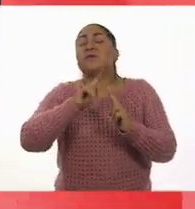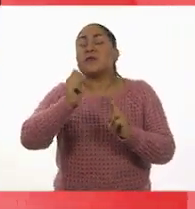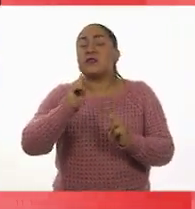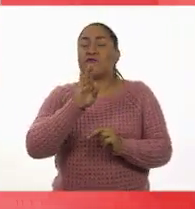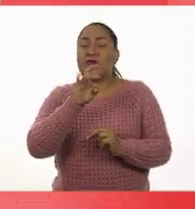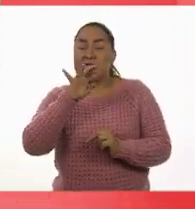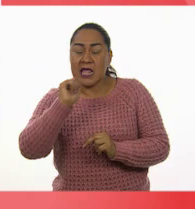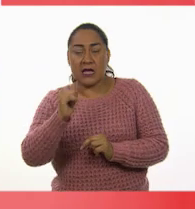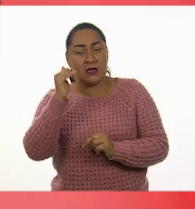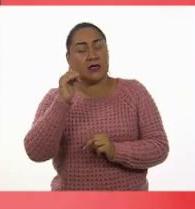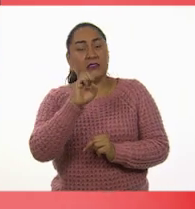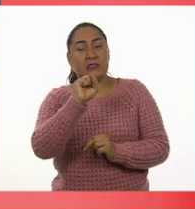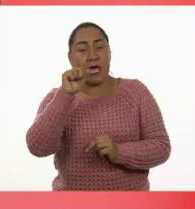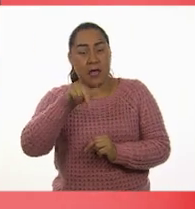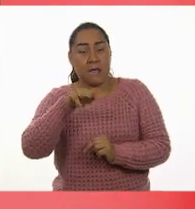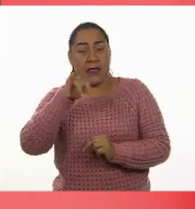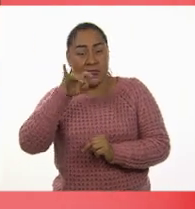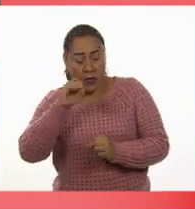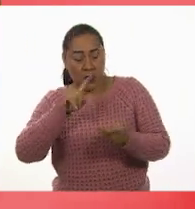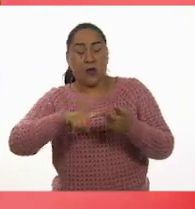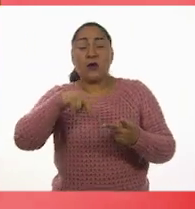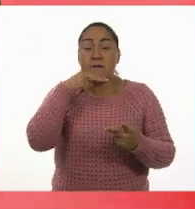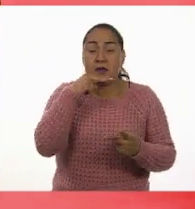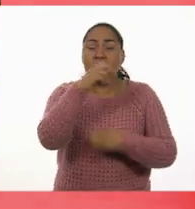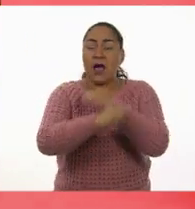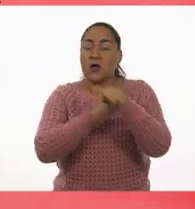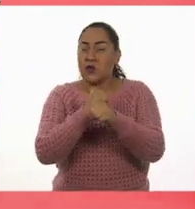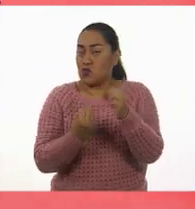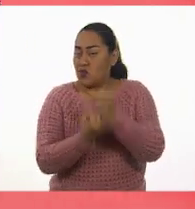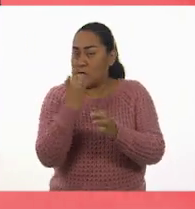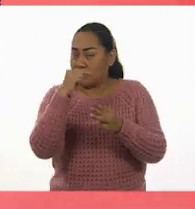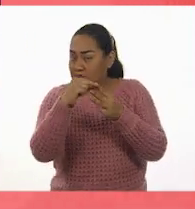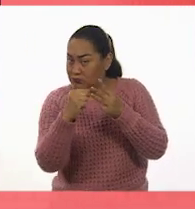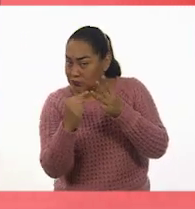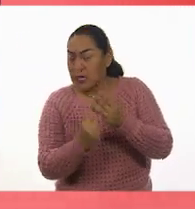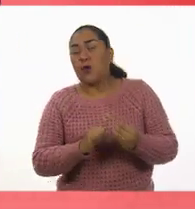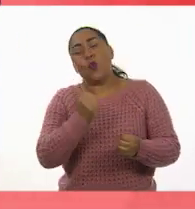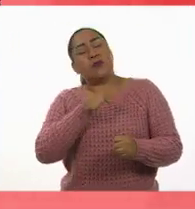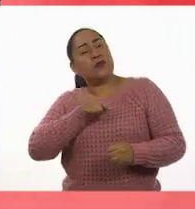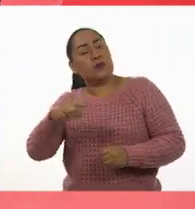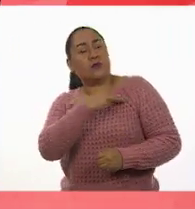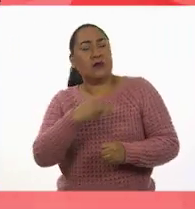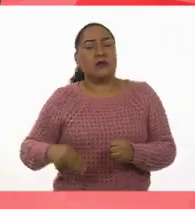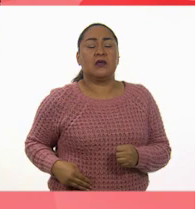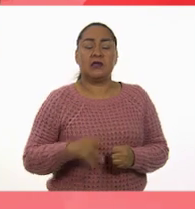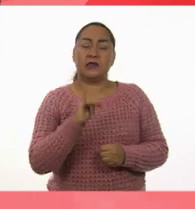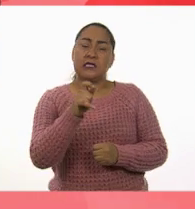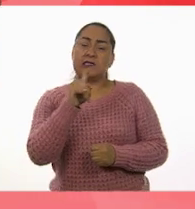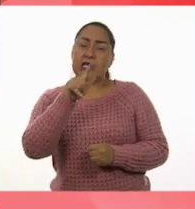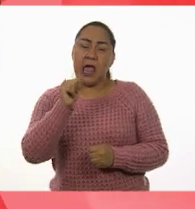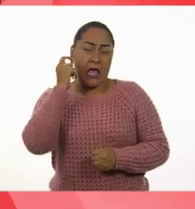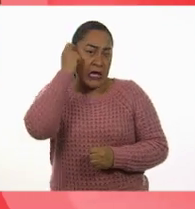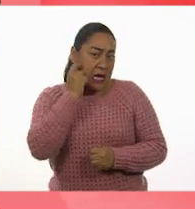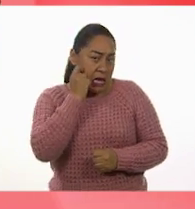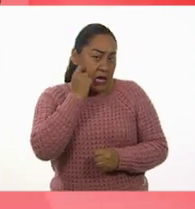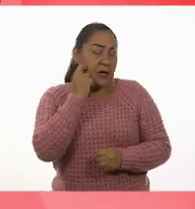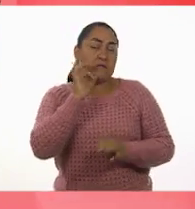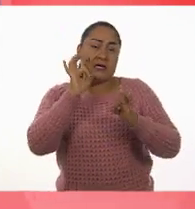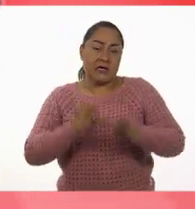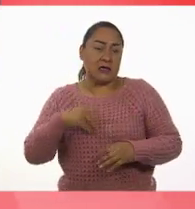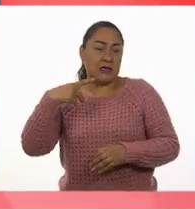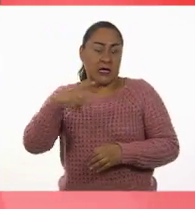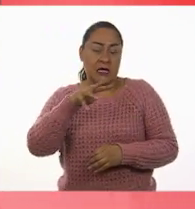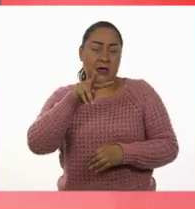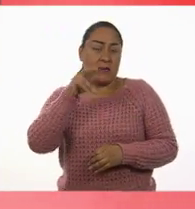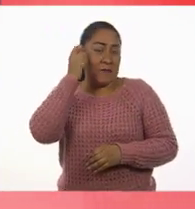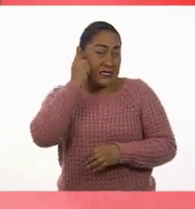Mateo, Navidad y Año Nuevo. Otro municipio que destaca es Tixla de Guerrero, cuna del general Vicente Guerrero